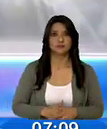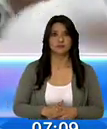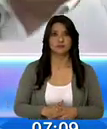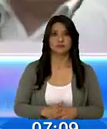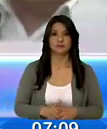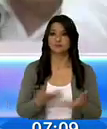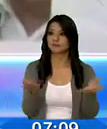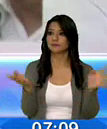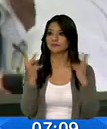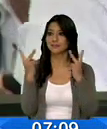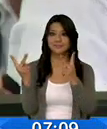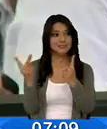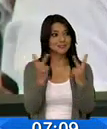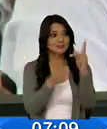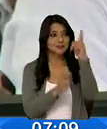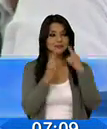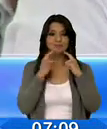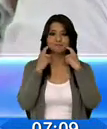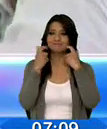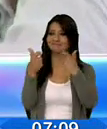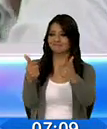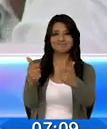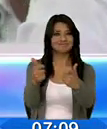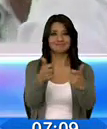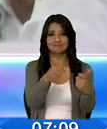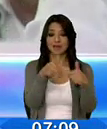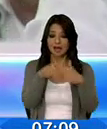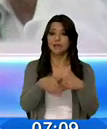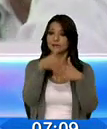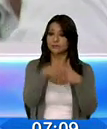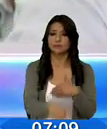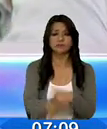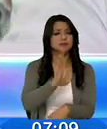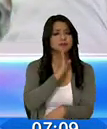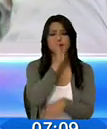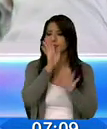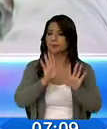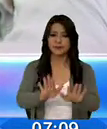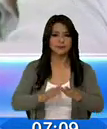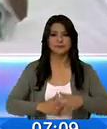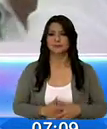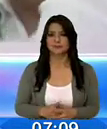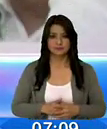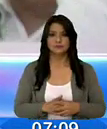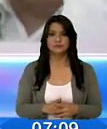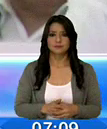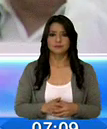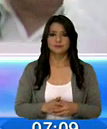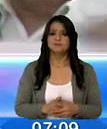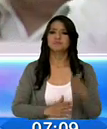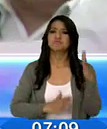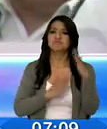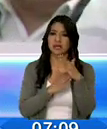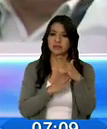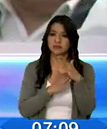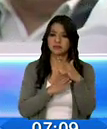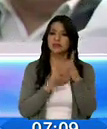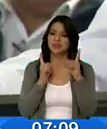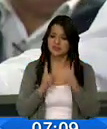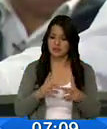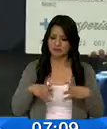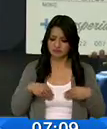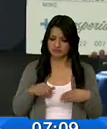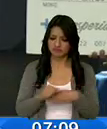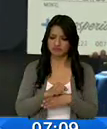expresión que queremos demostrar de aquí en adelante y siempre. La cultura de paz nos toca practicar a